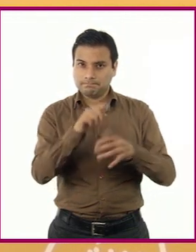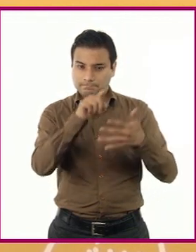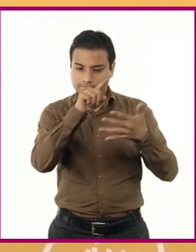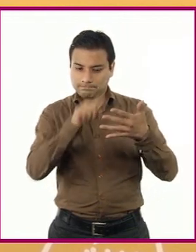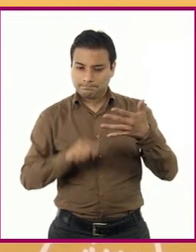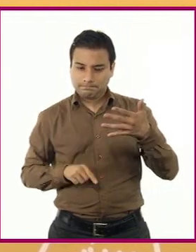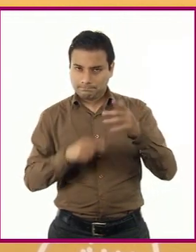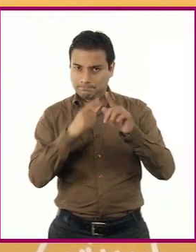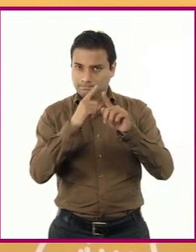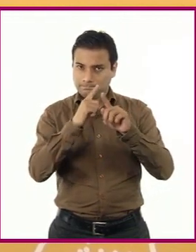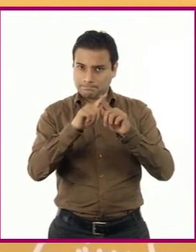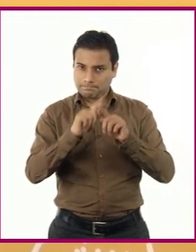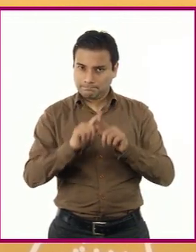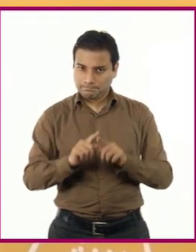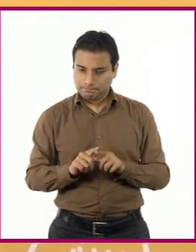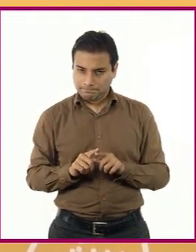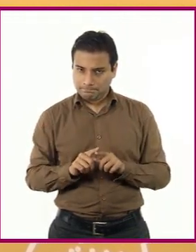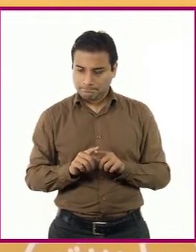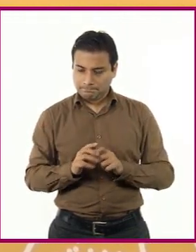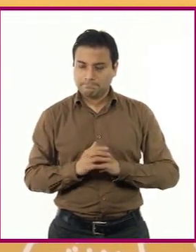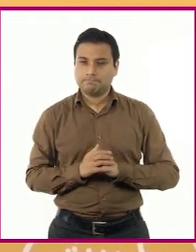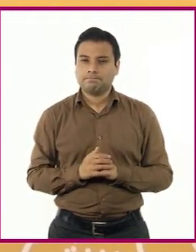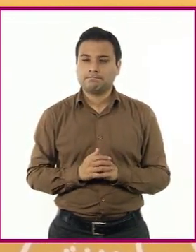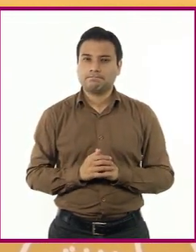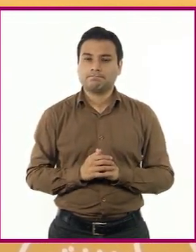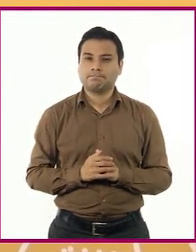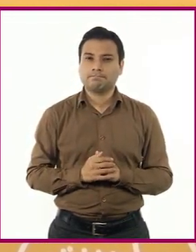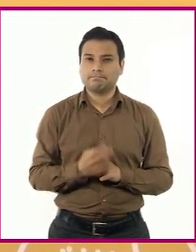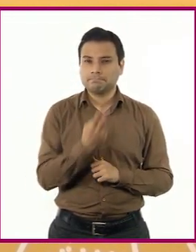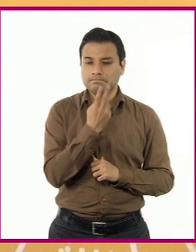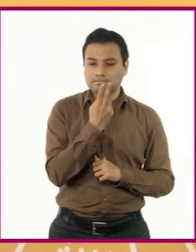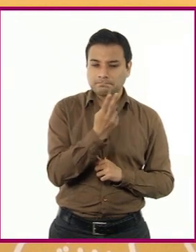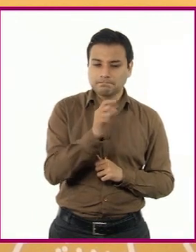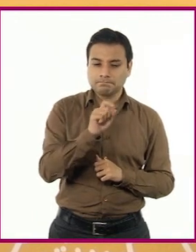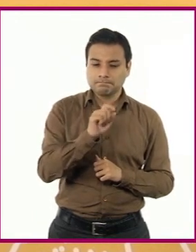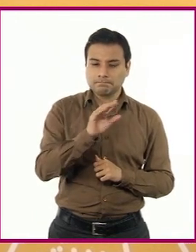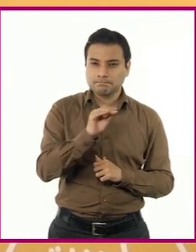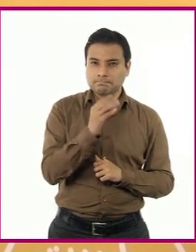menos 0.33 y 2.94 más